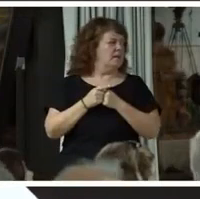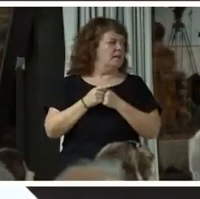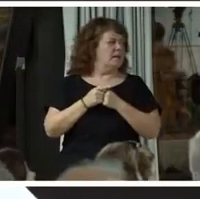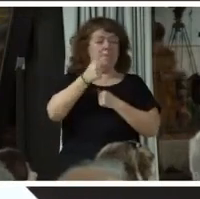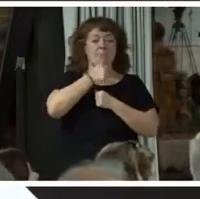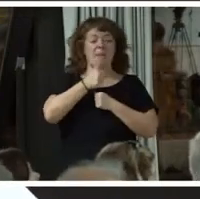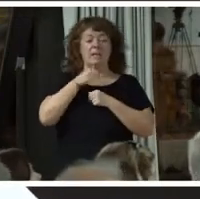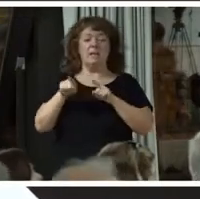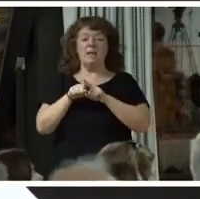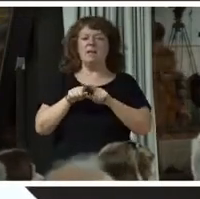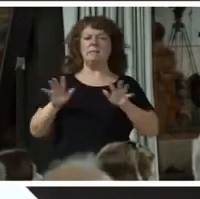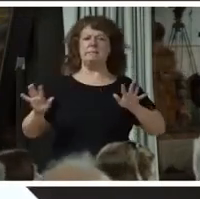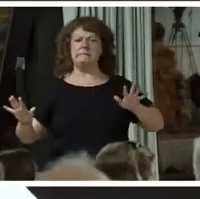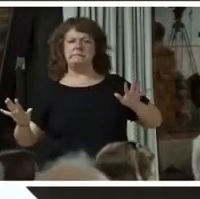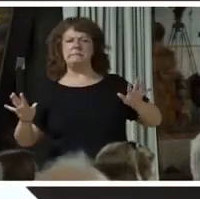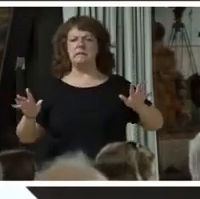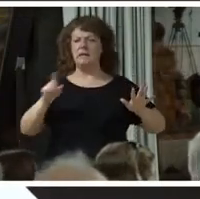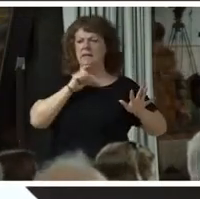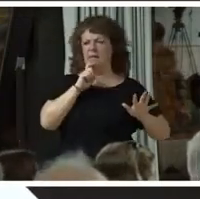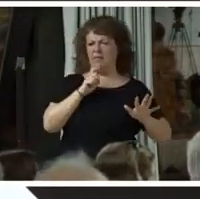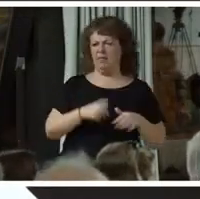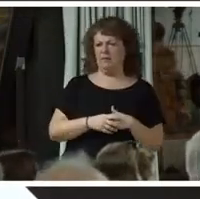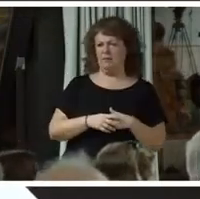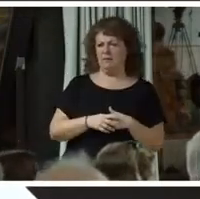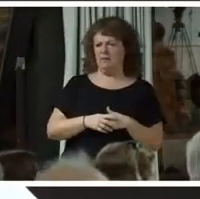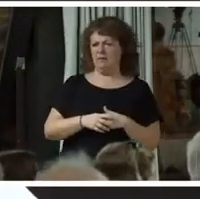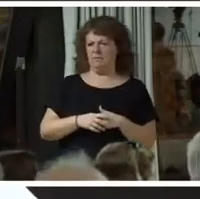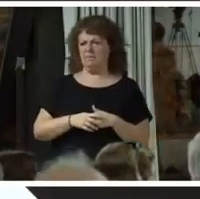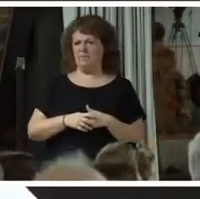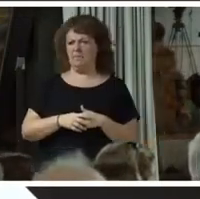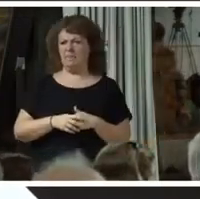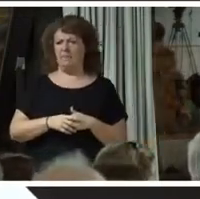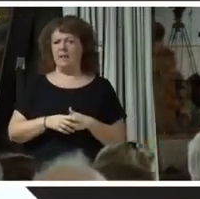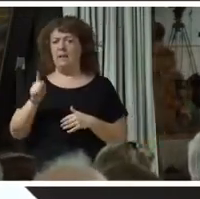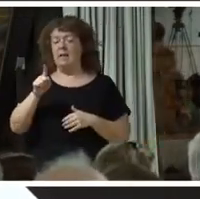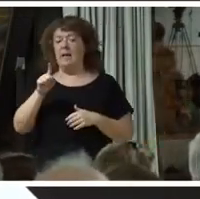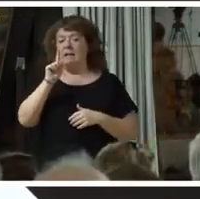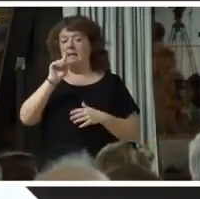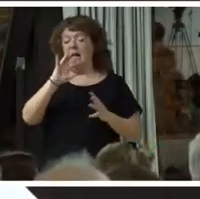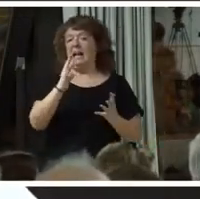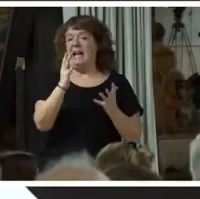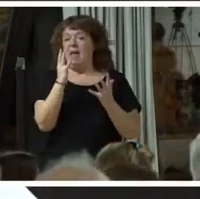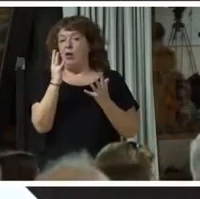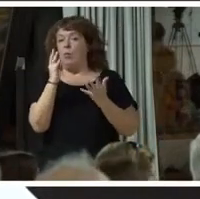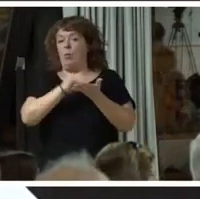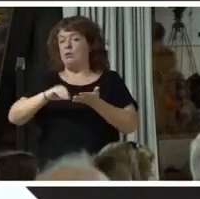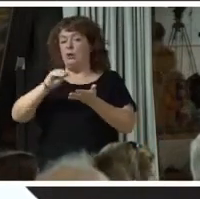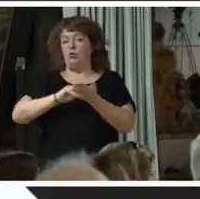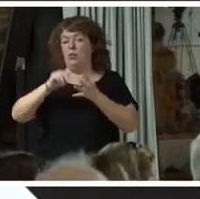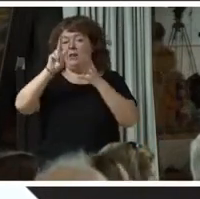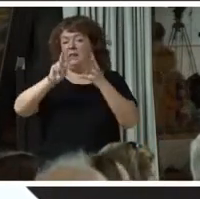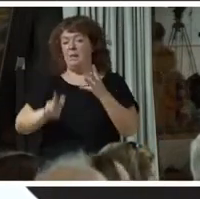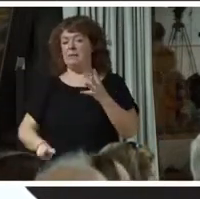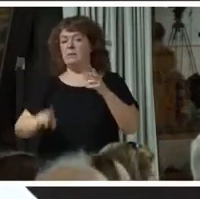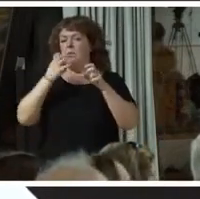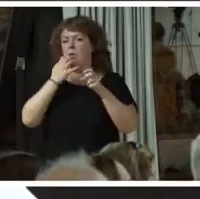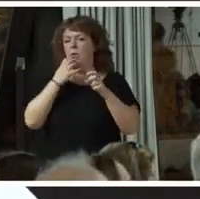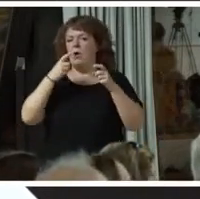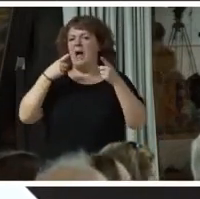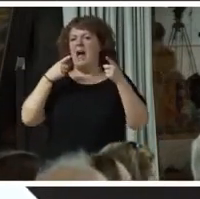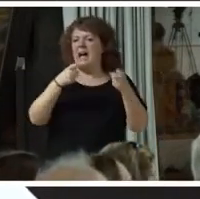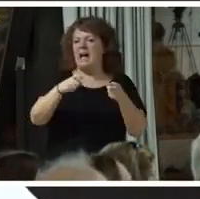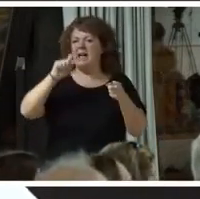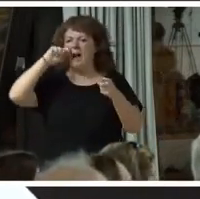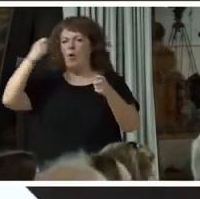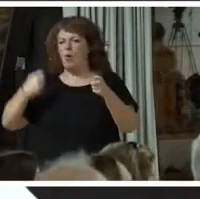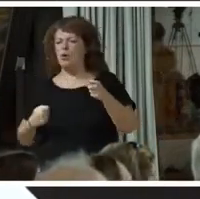mantener una posición difícil sabemos muy bien que eso supone una reacción lo hemos visto en multitud de temas con la Guerra